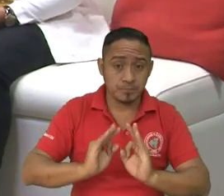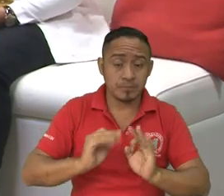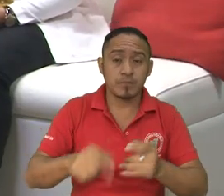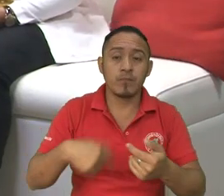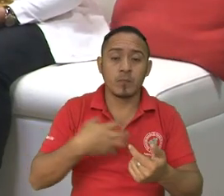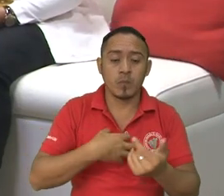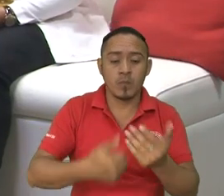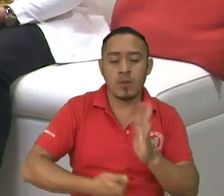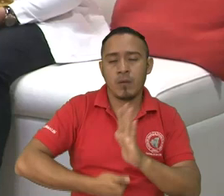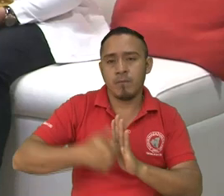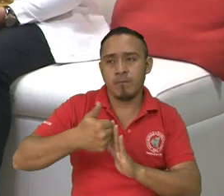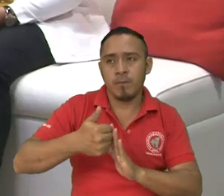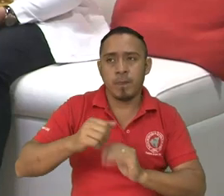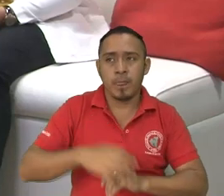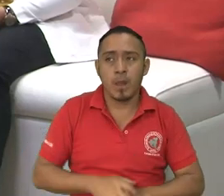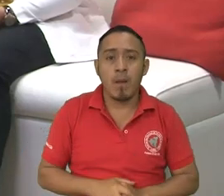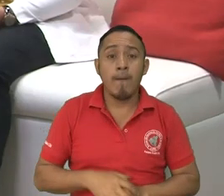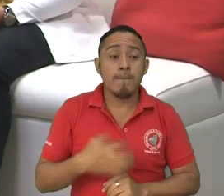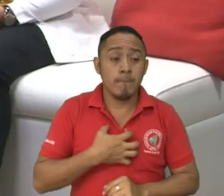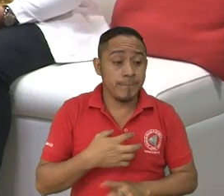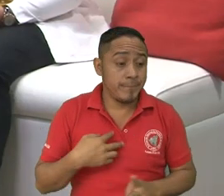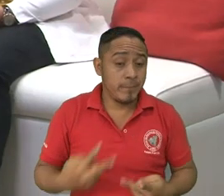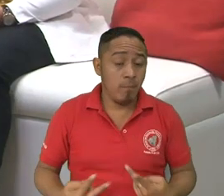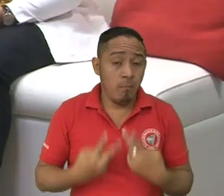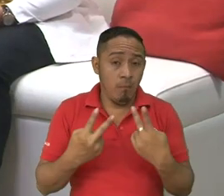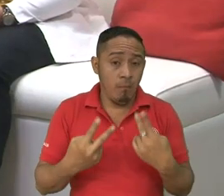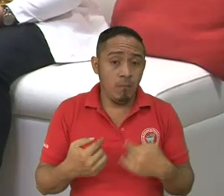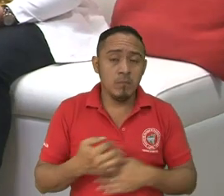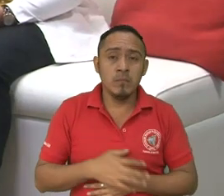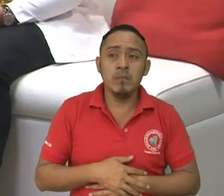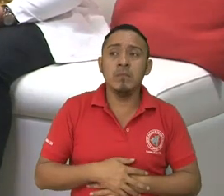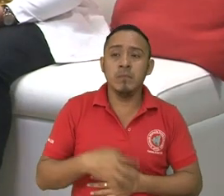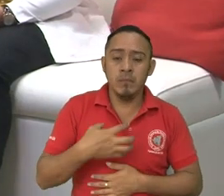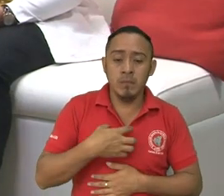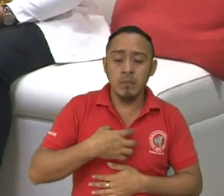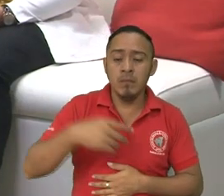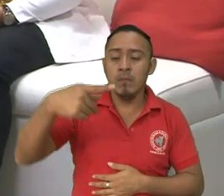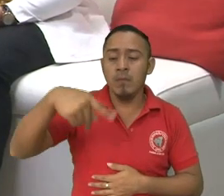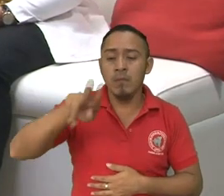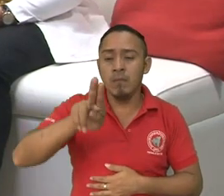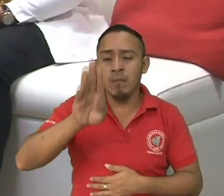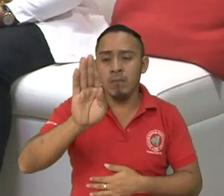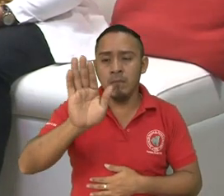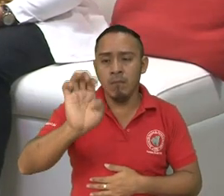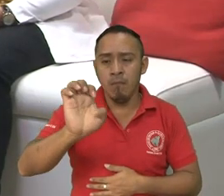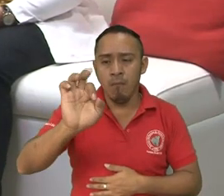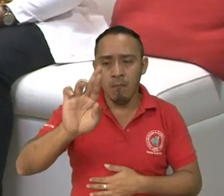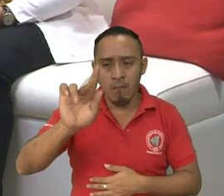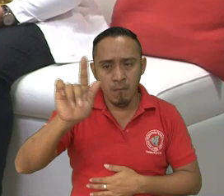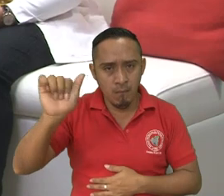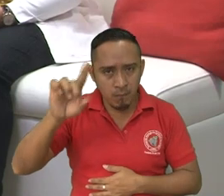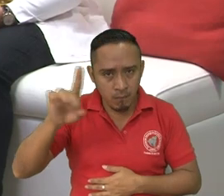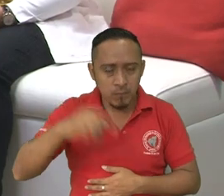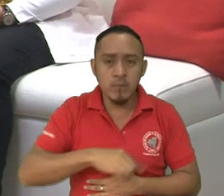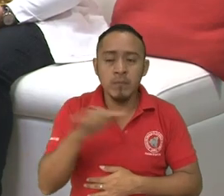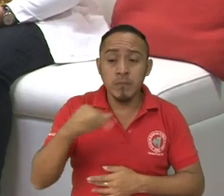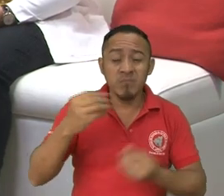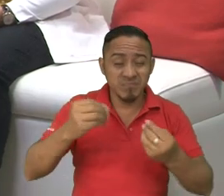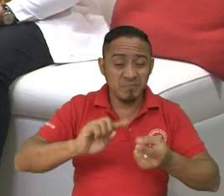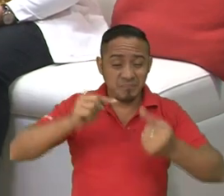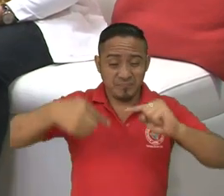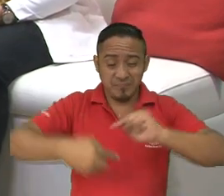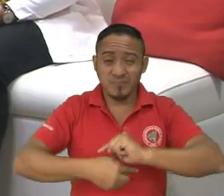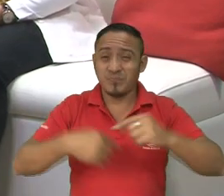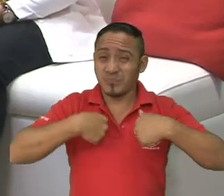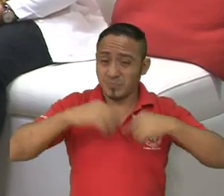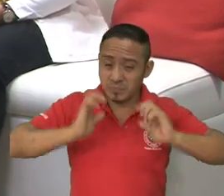fundamental de nuestra vida es la pubertad. Aparecen cambios muy significativos en nuestro cuerpo,